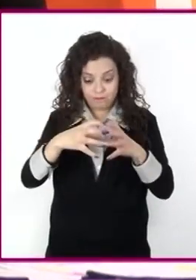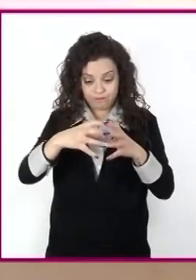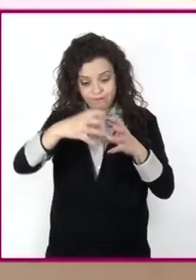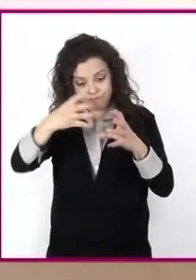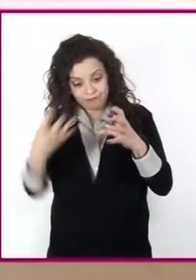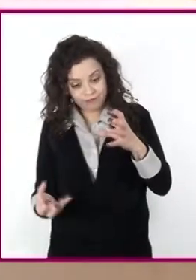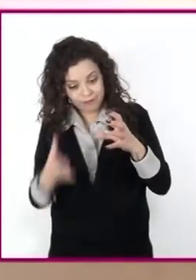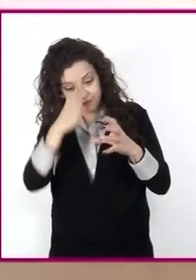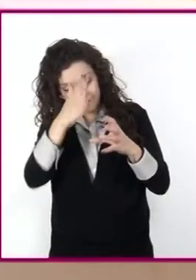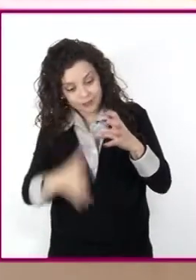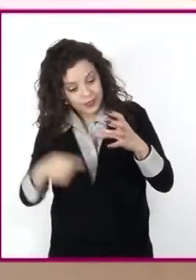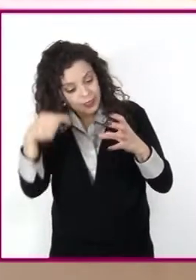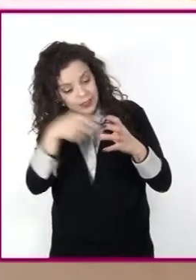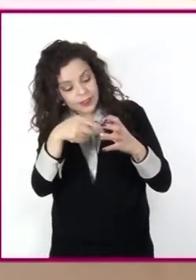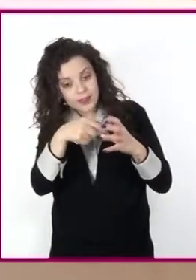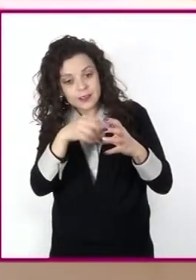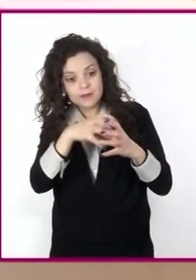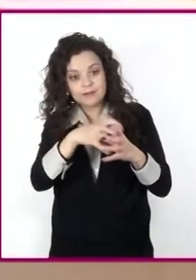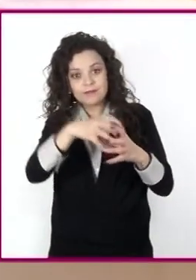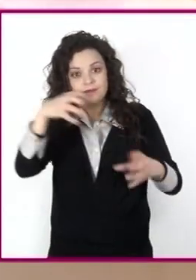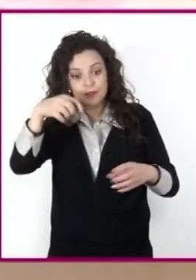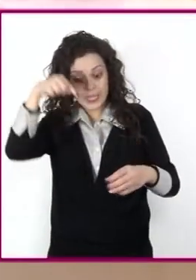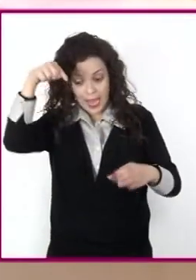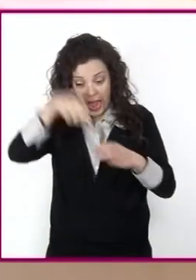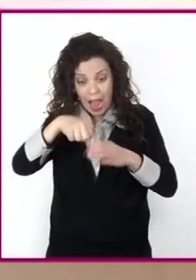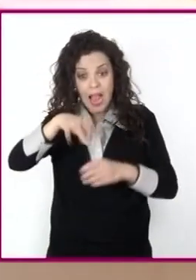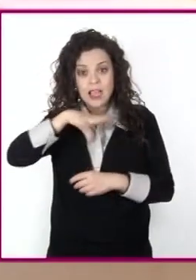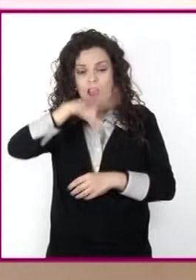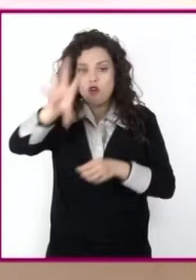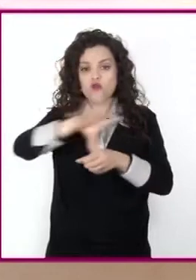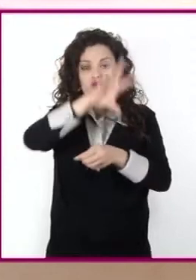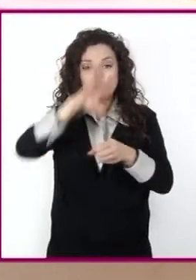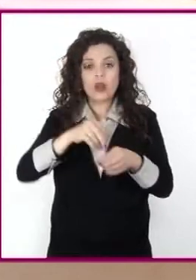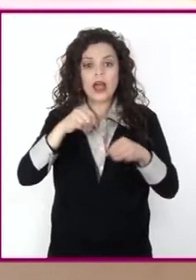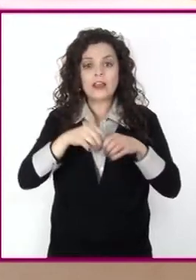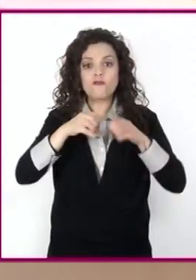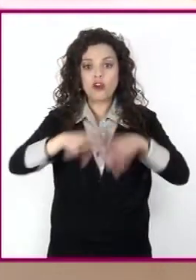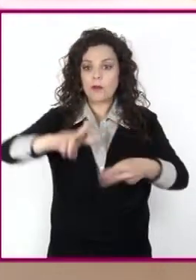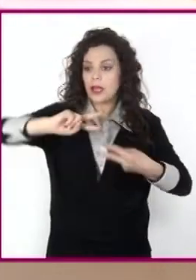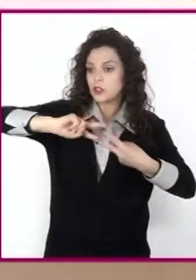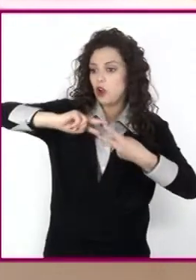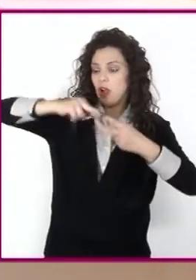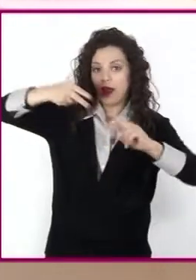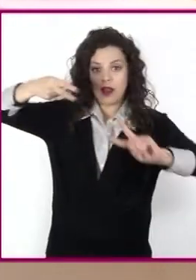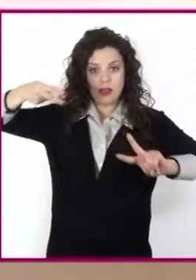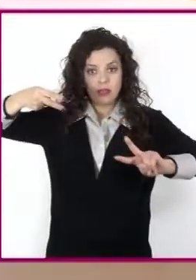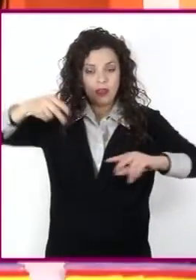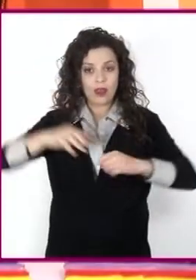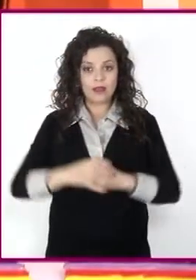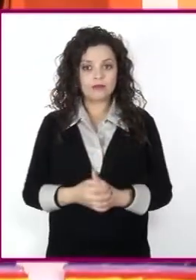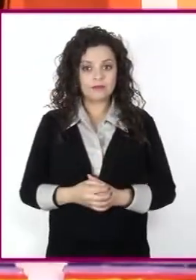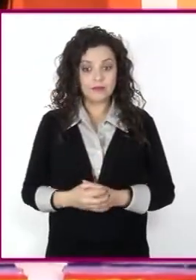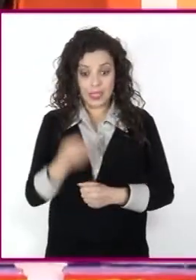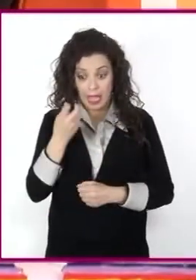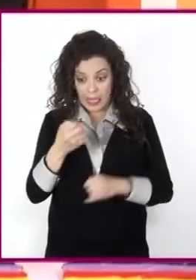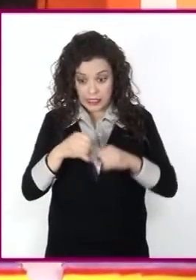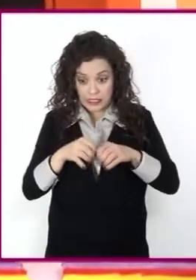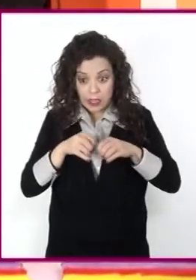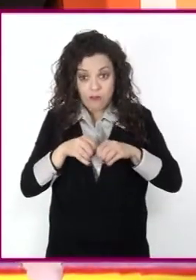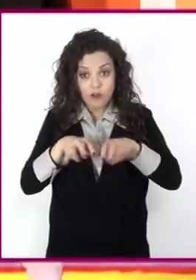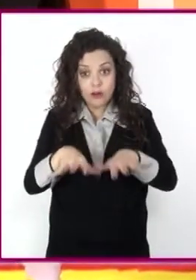el cual está almacenada toda la información genética de un organismo. Dicha información